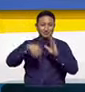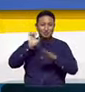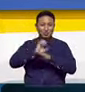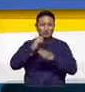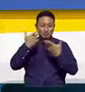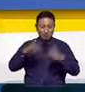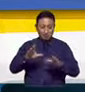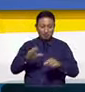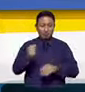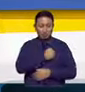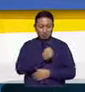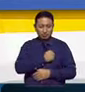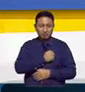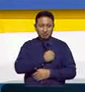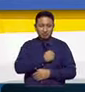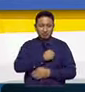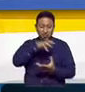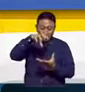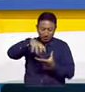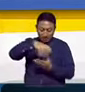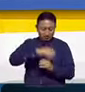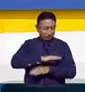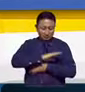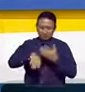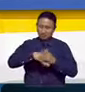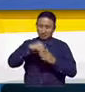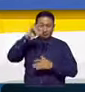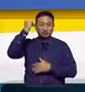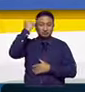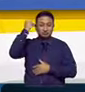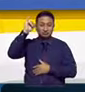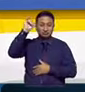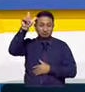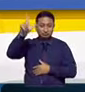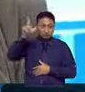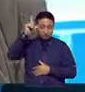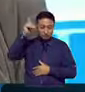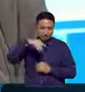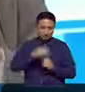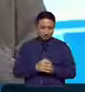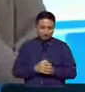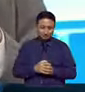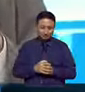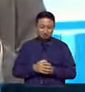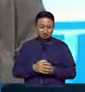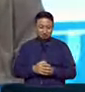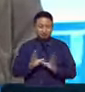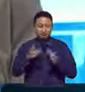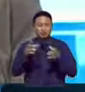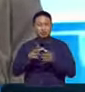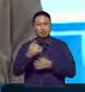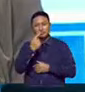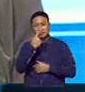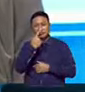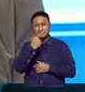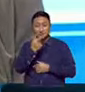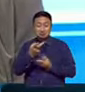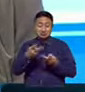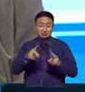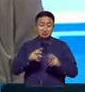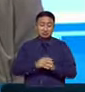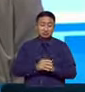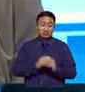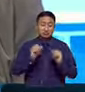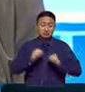no solo regional, sino a la vez ideológica, partidaria, que ha sido en el pasado, y de bloques de intereses también, ¿no?